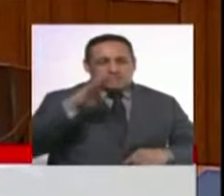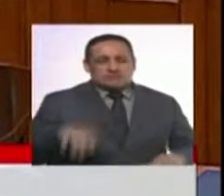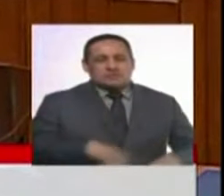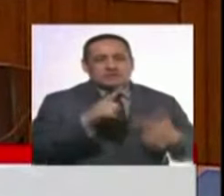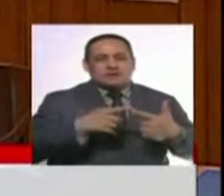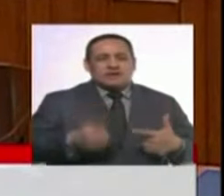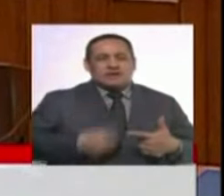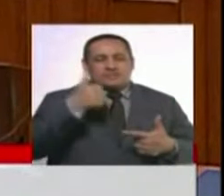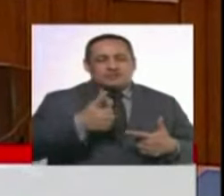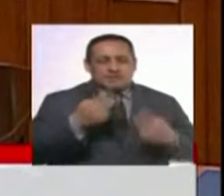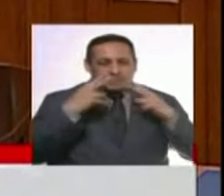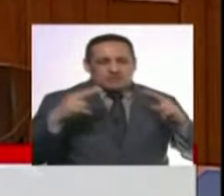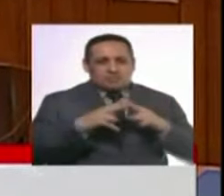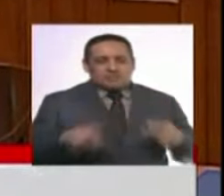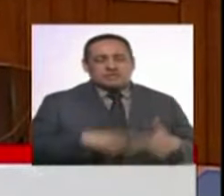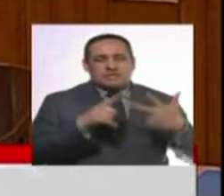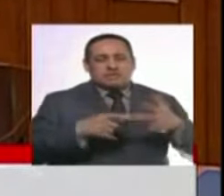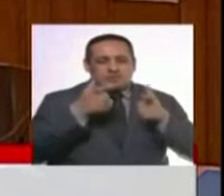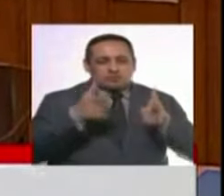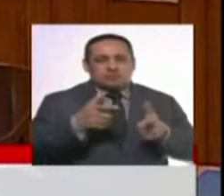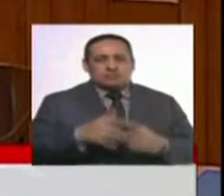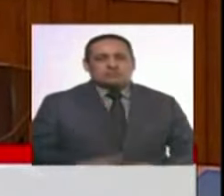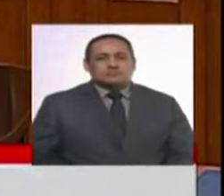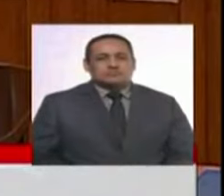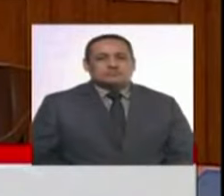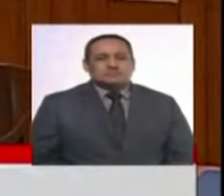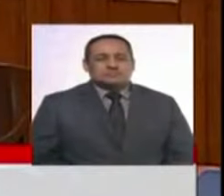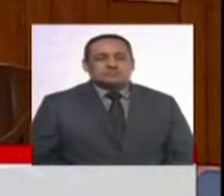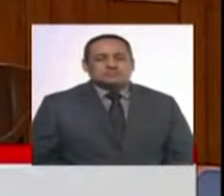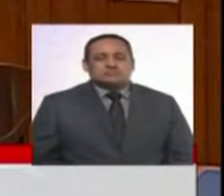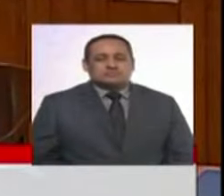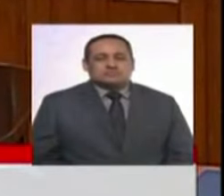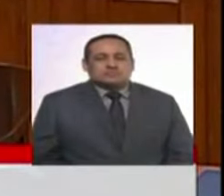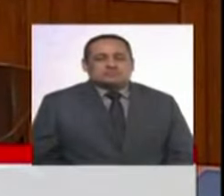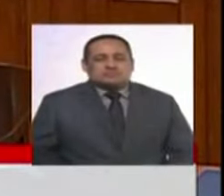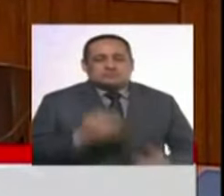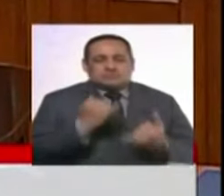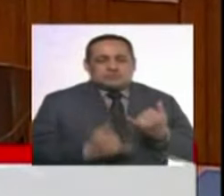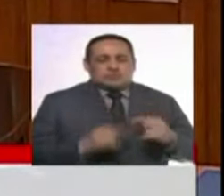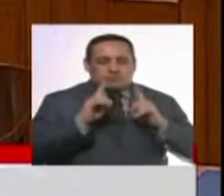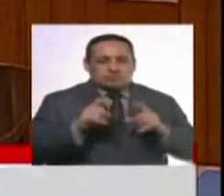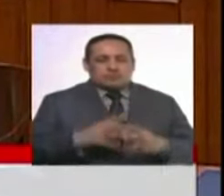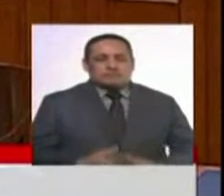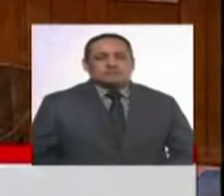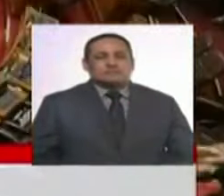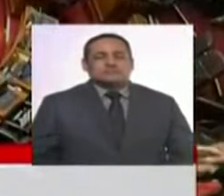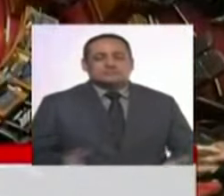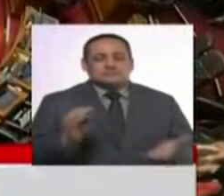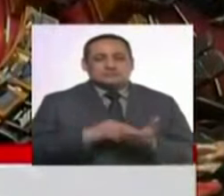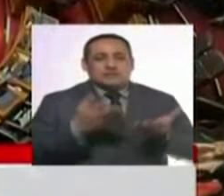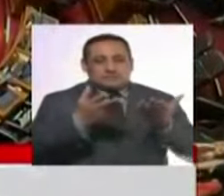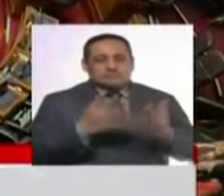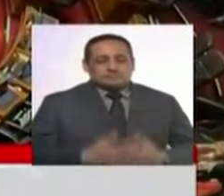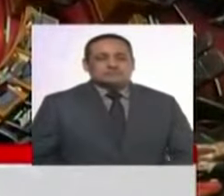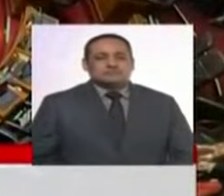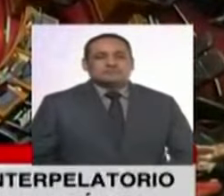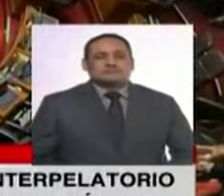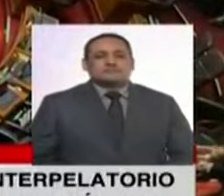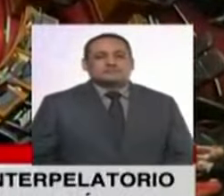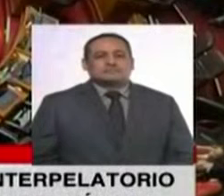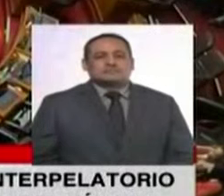jefe de Estado Mayor general ni el respeto general he culminado alguna pregunta señor responsable siguiente Pregunta señor